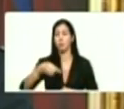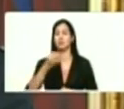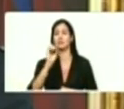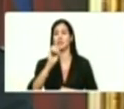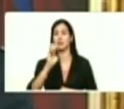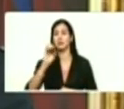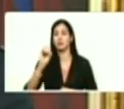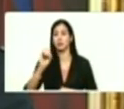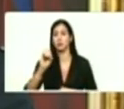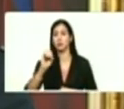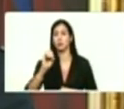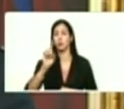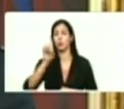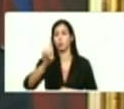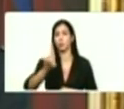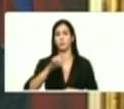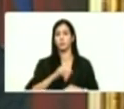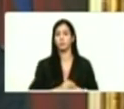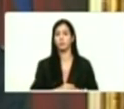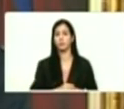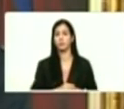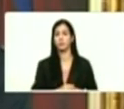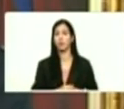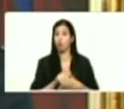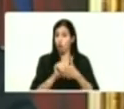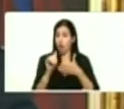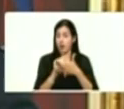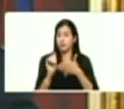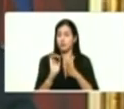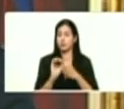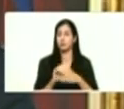0.01 centavos de dólar